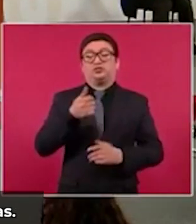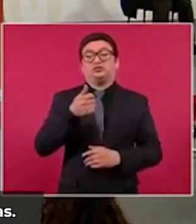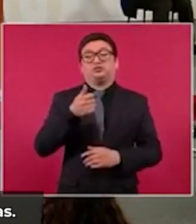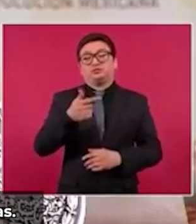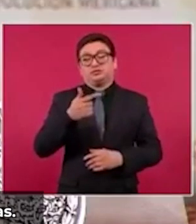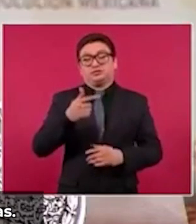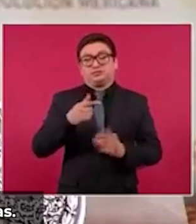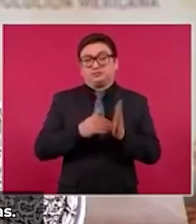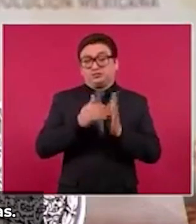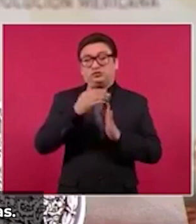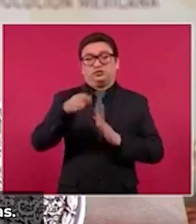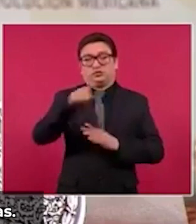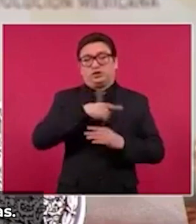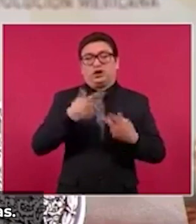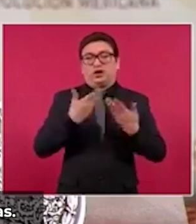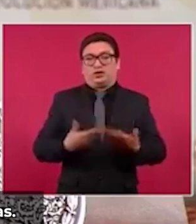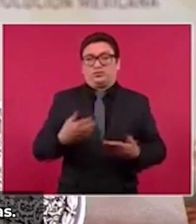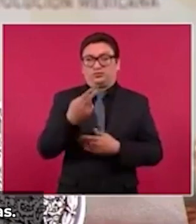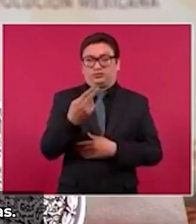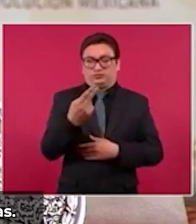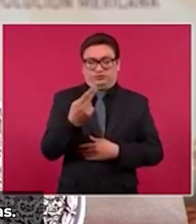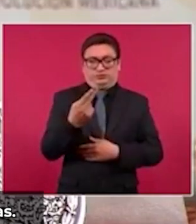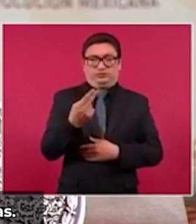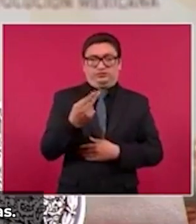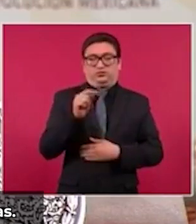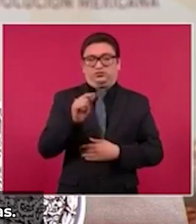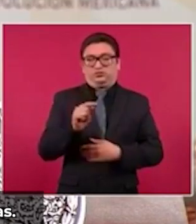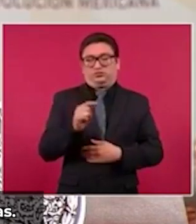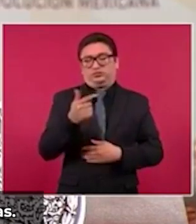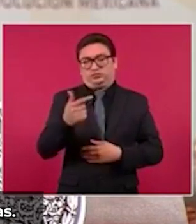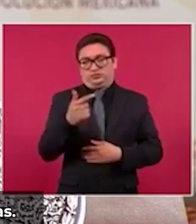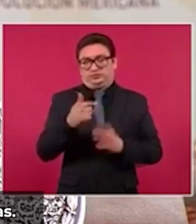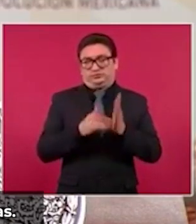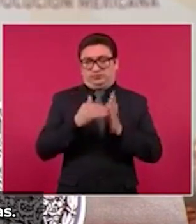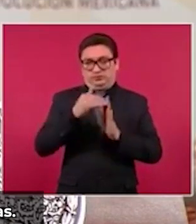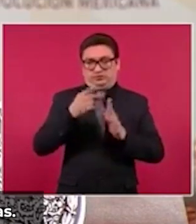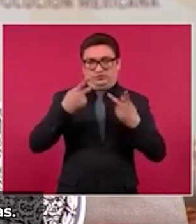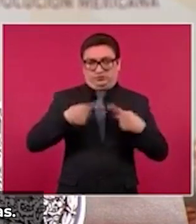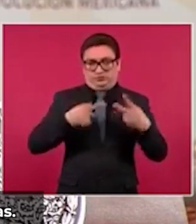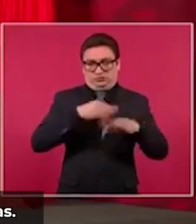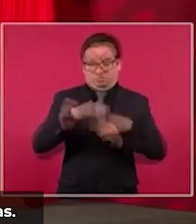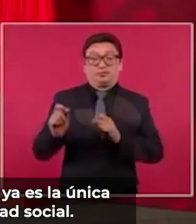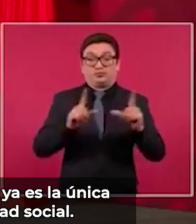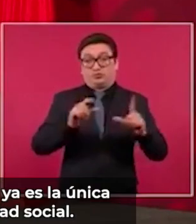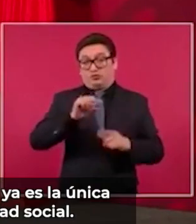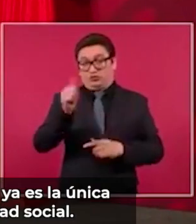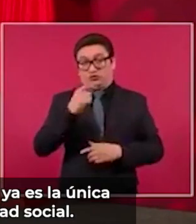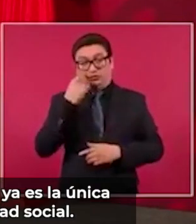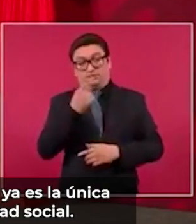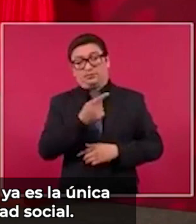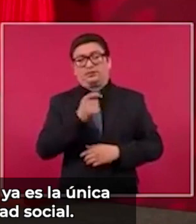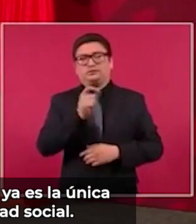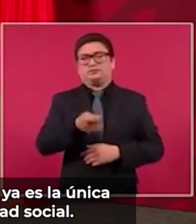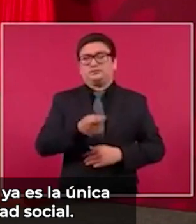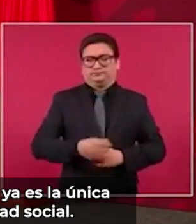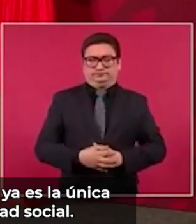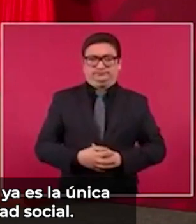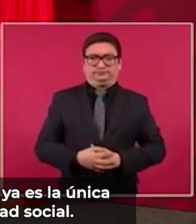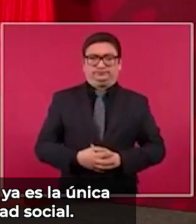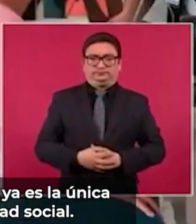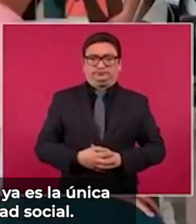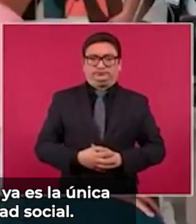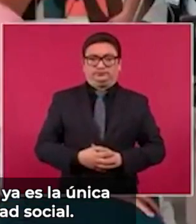cuida la salud de 25.7 millones de compatriotas podemos ver